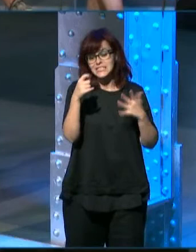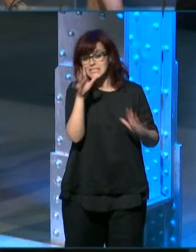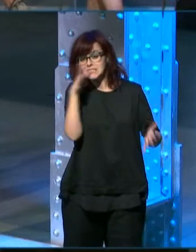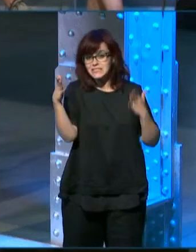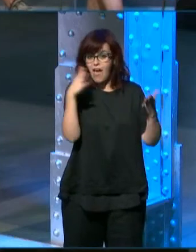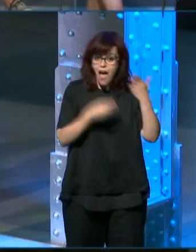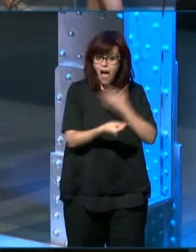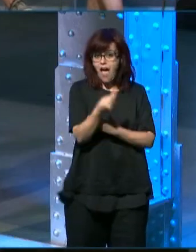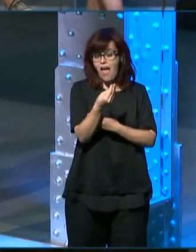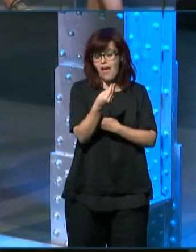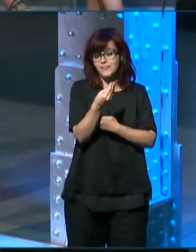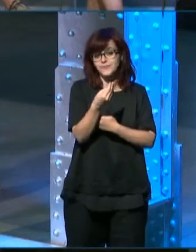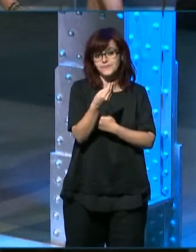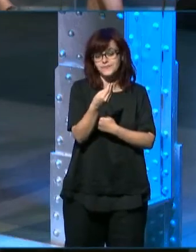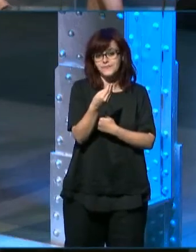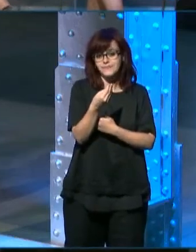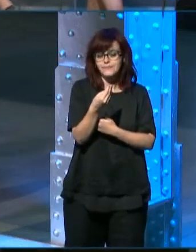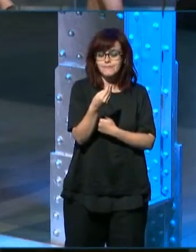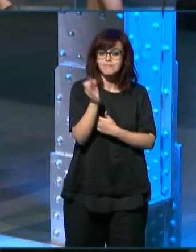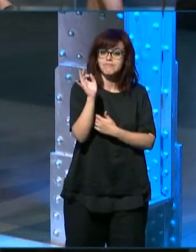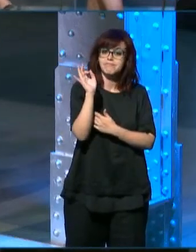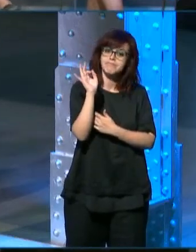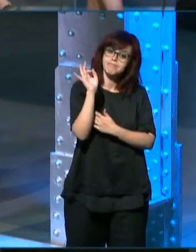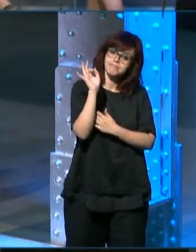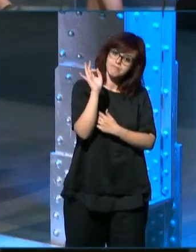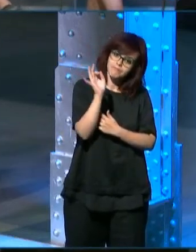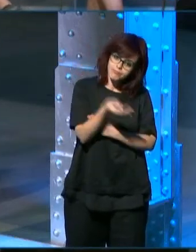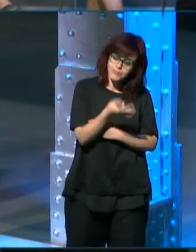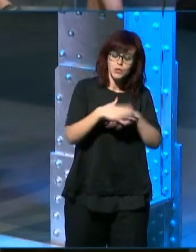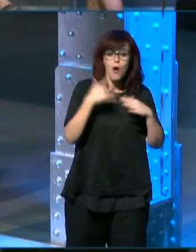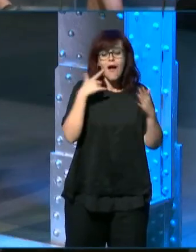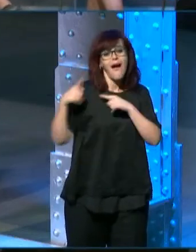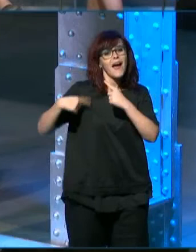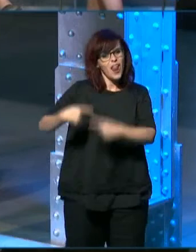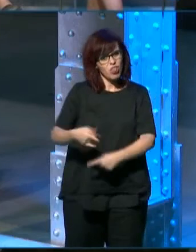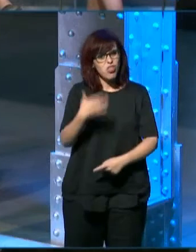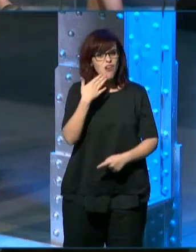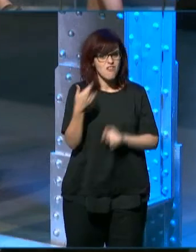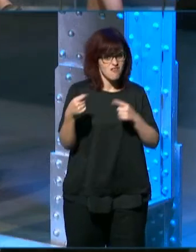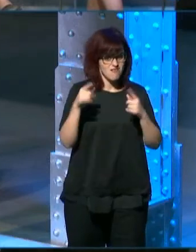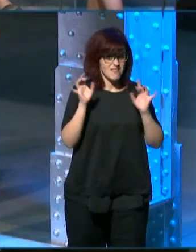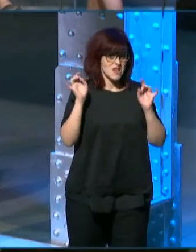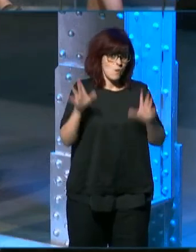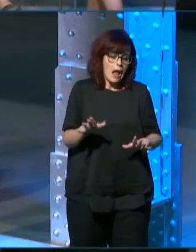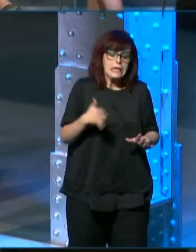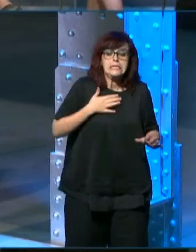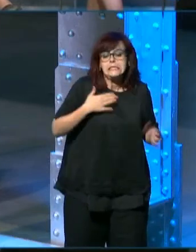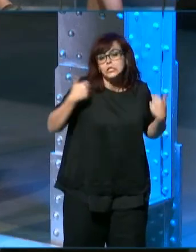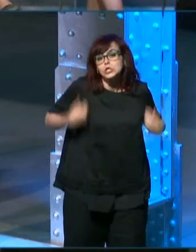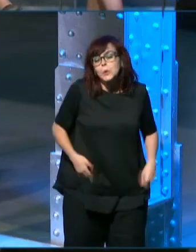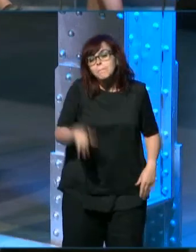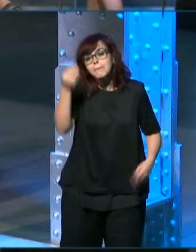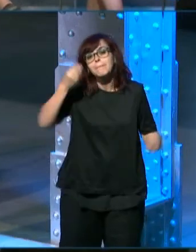esa década, sí que en mi generación sí que, o por lo menos a mí yo lo viví